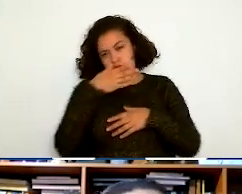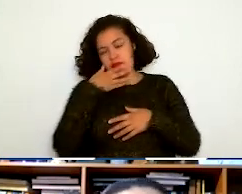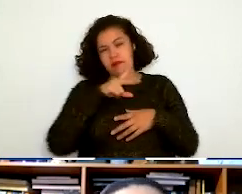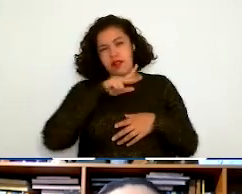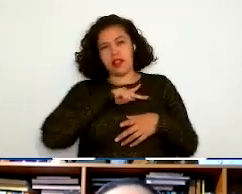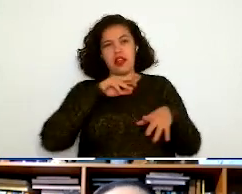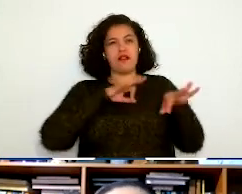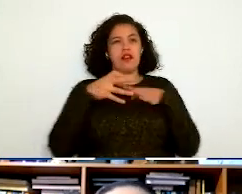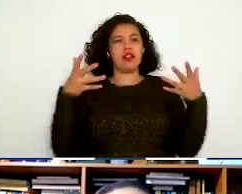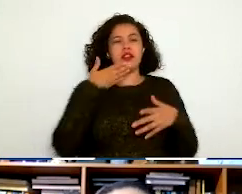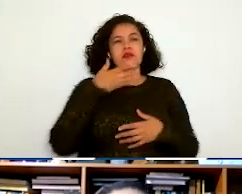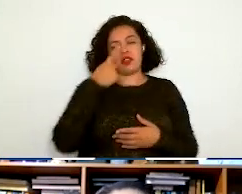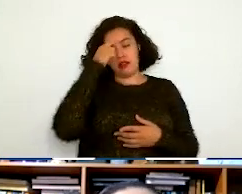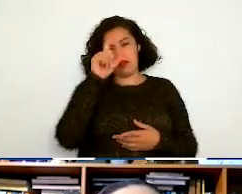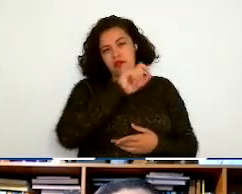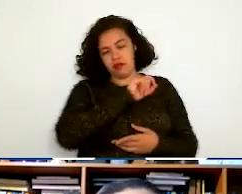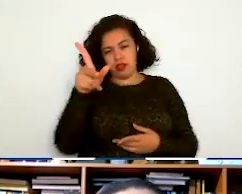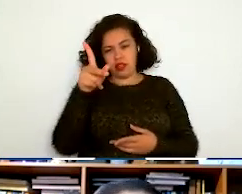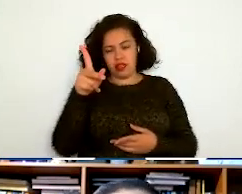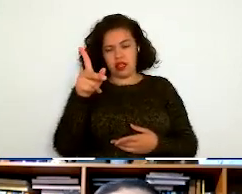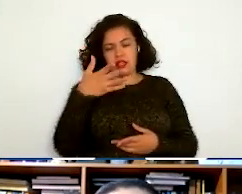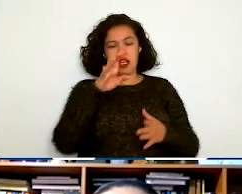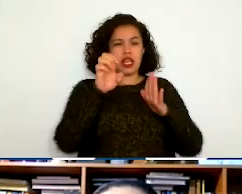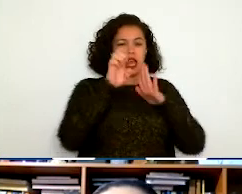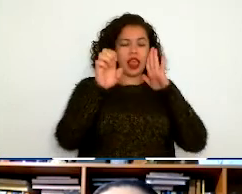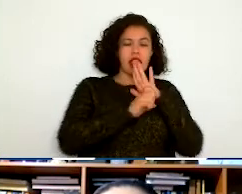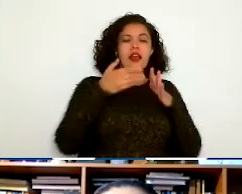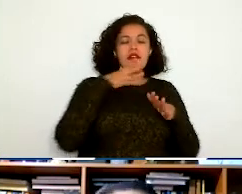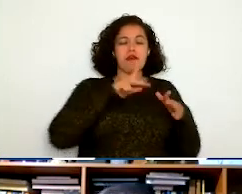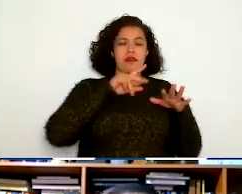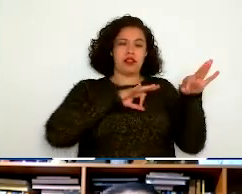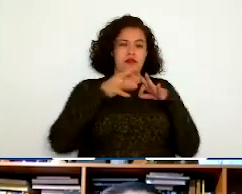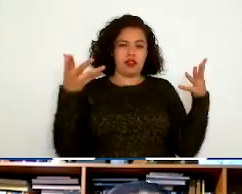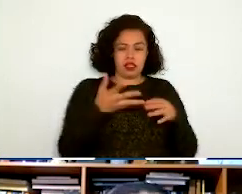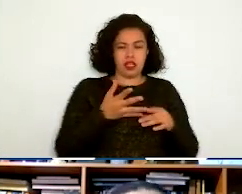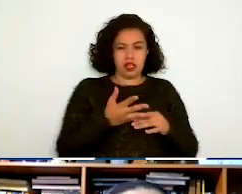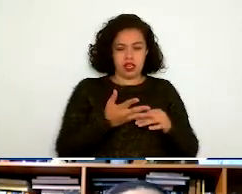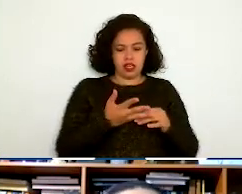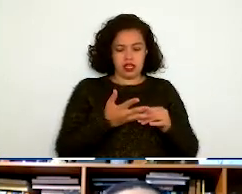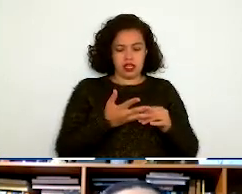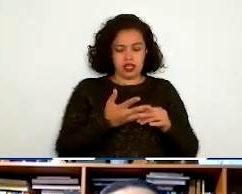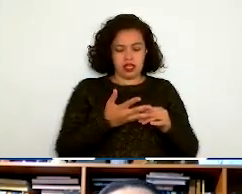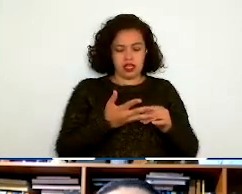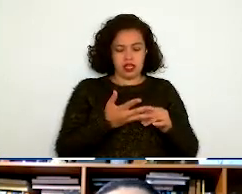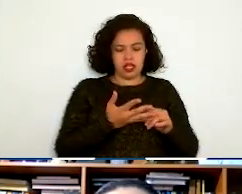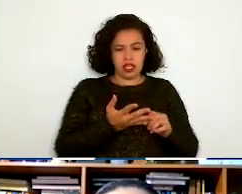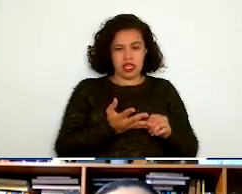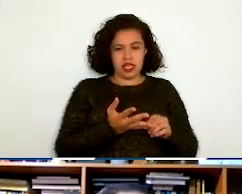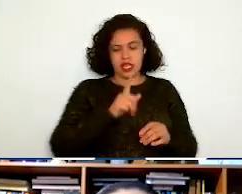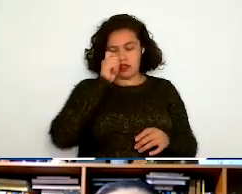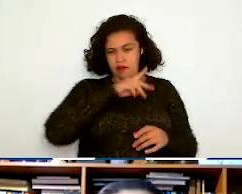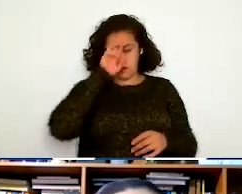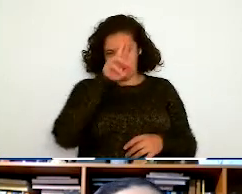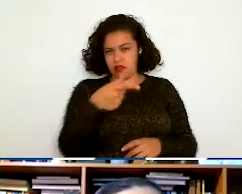trabajo, de ejercer profesionalmente y éticamente, ¿no? Pero también de respetar y de tomar